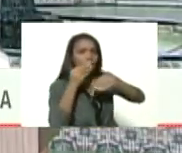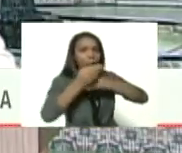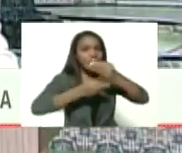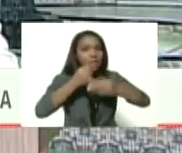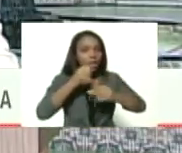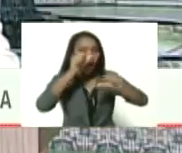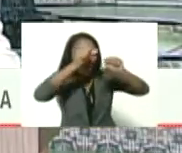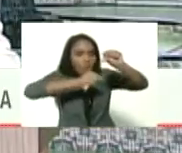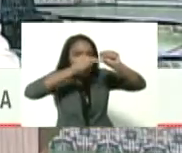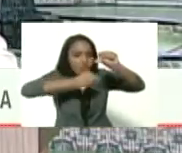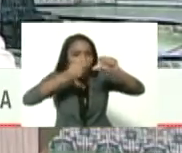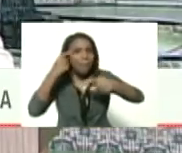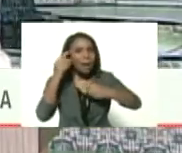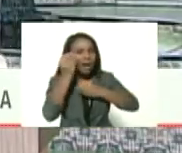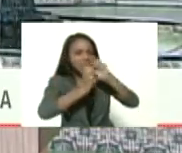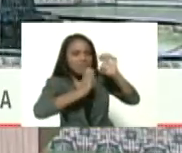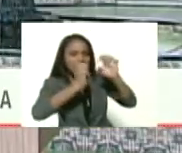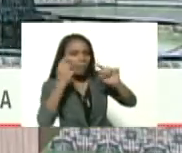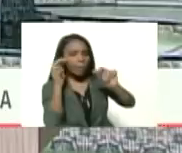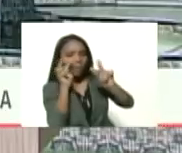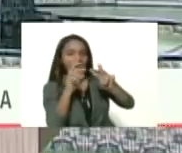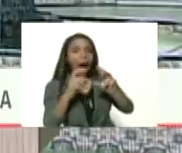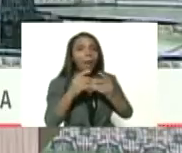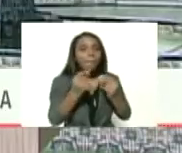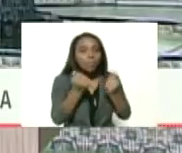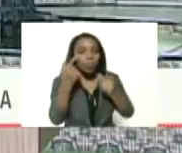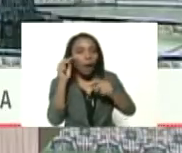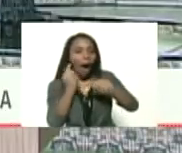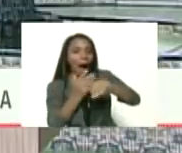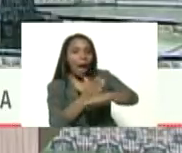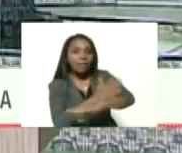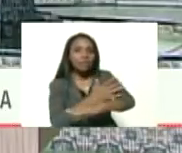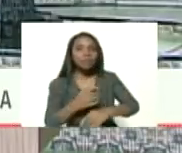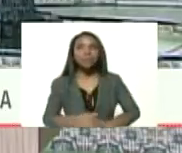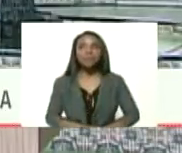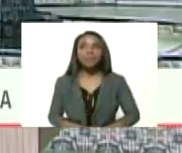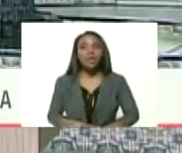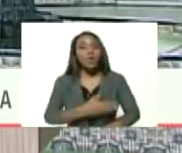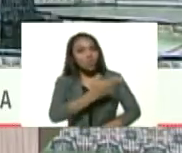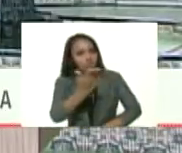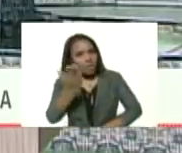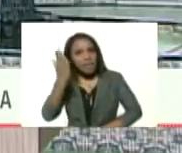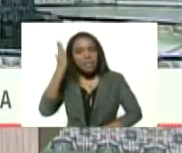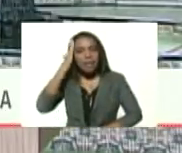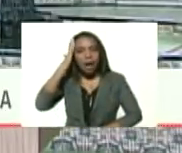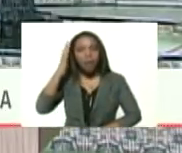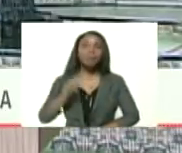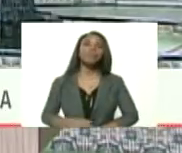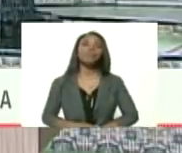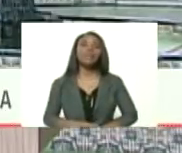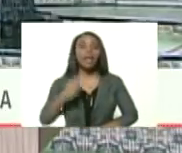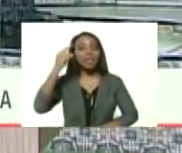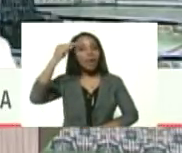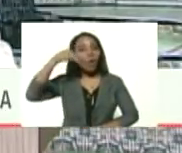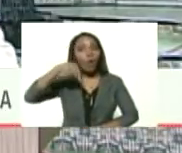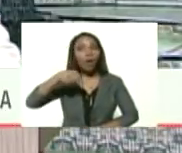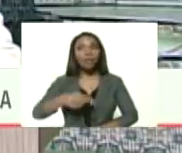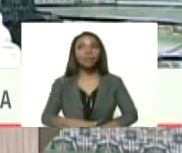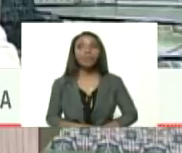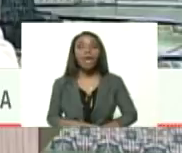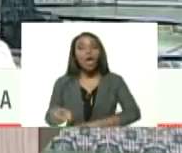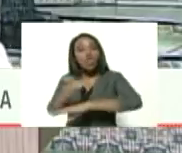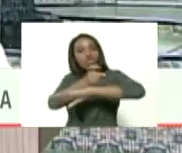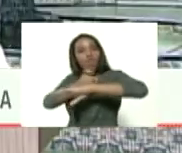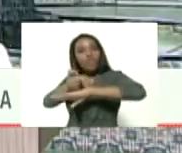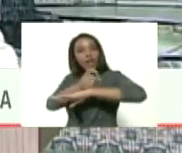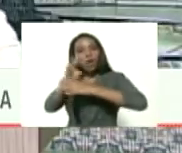las pruebas correspondientes para hacer el despistaje. Como ustedes bien saben, el día de hoy el gobierno de